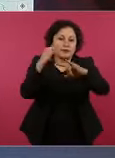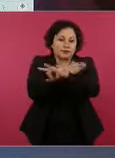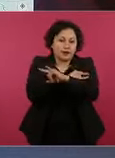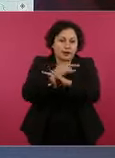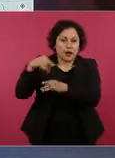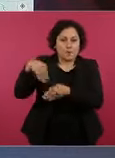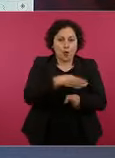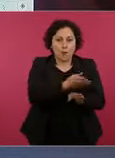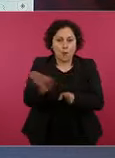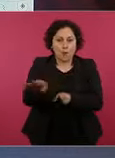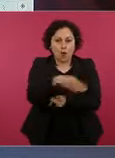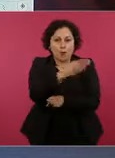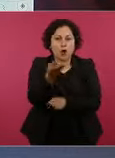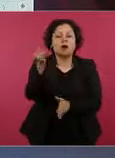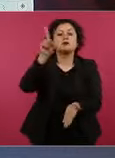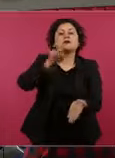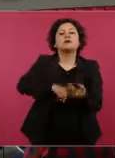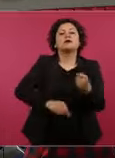con 2 puentes,